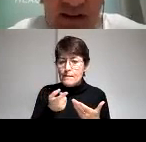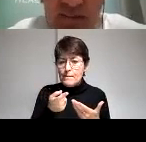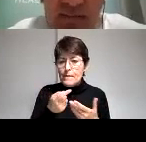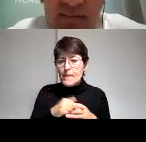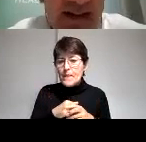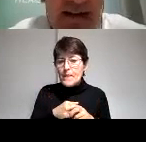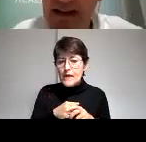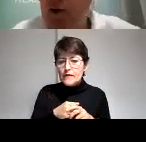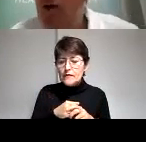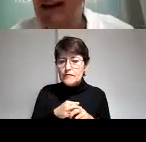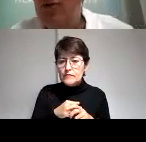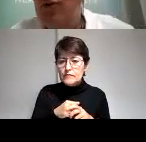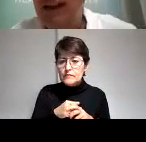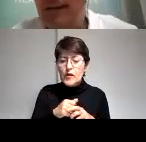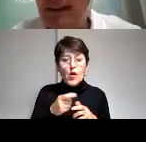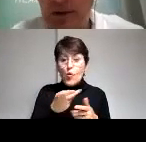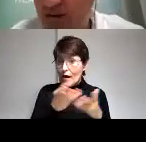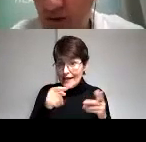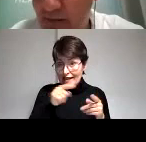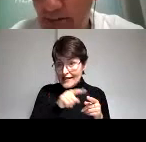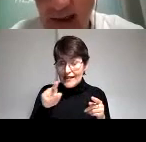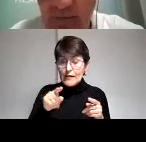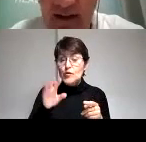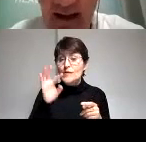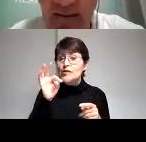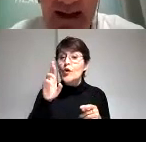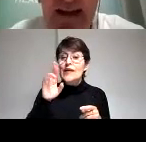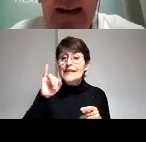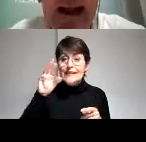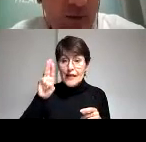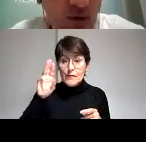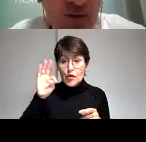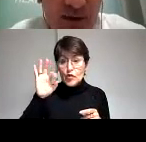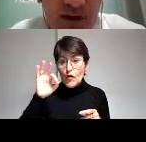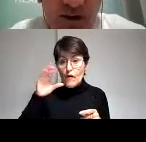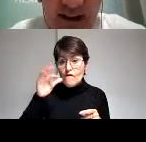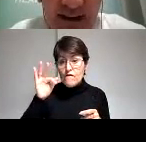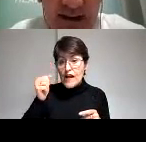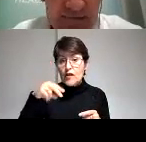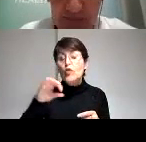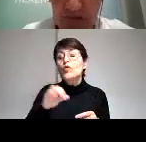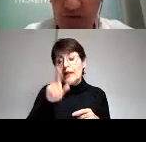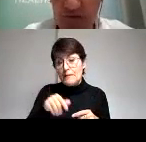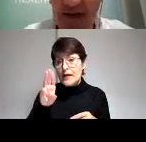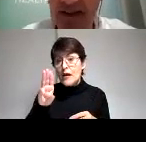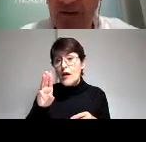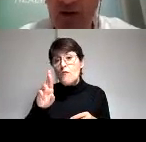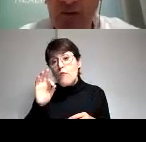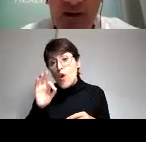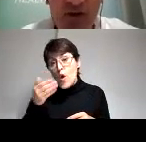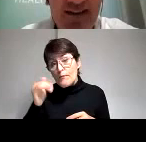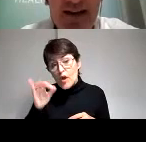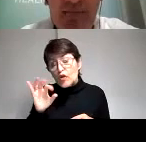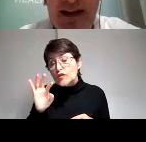empezar perfectamente con cualquier producto que lleve triptófano, podría ir bien. Algunos de los probióticos, fundamentalmente algunos